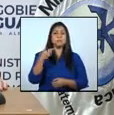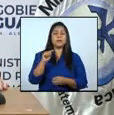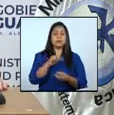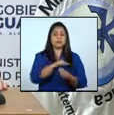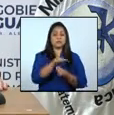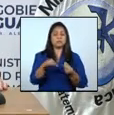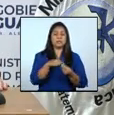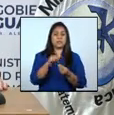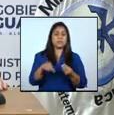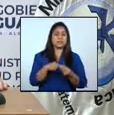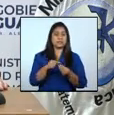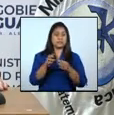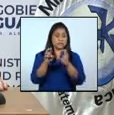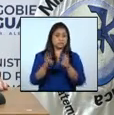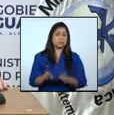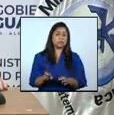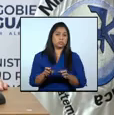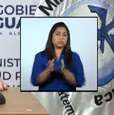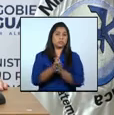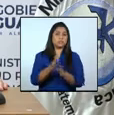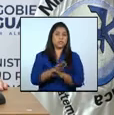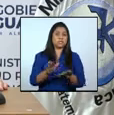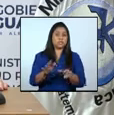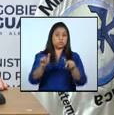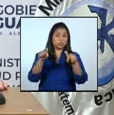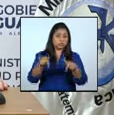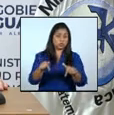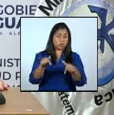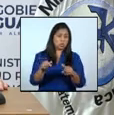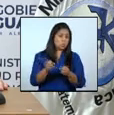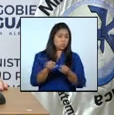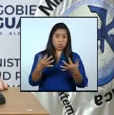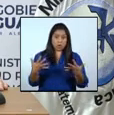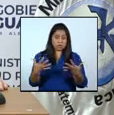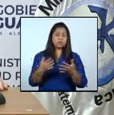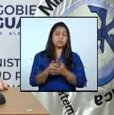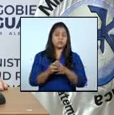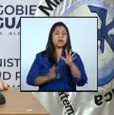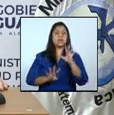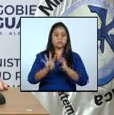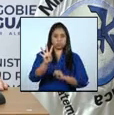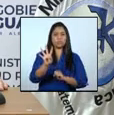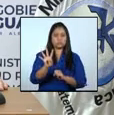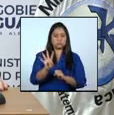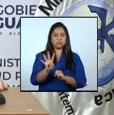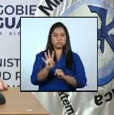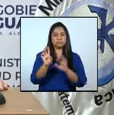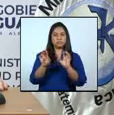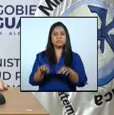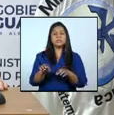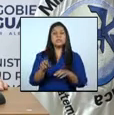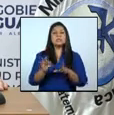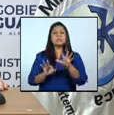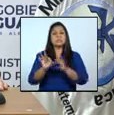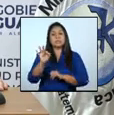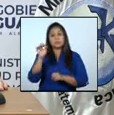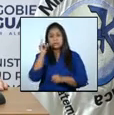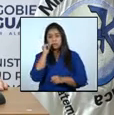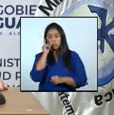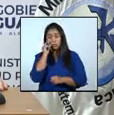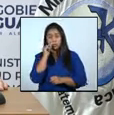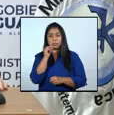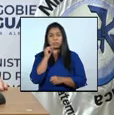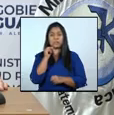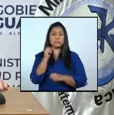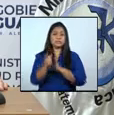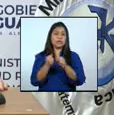familiares de los fallecidos registrados este día. Se trata de 14 personas, 13 de sexo masculino, entre